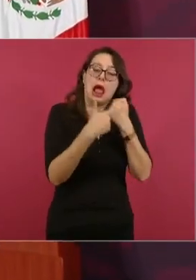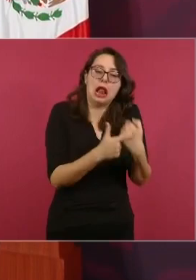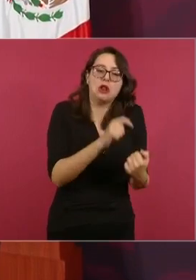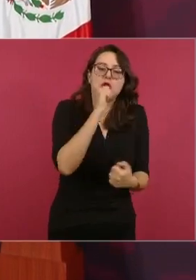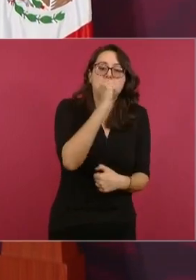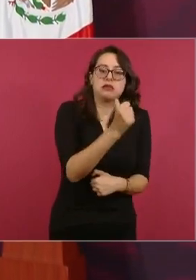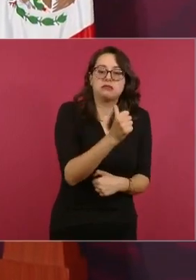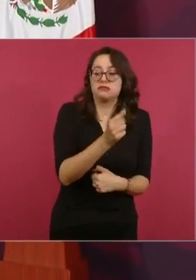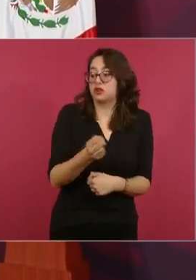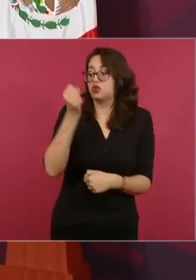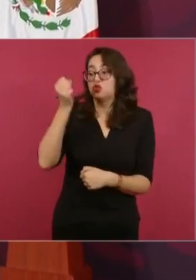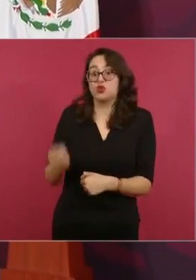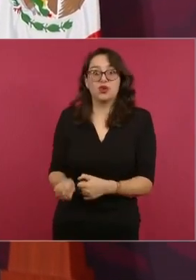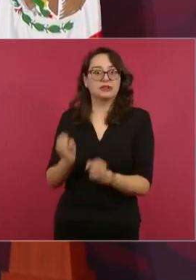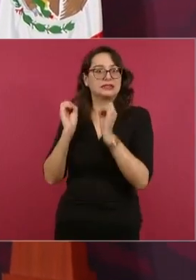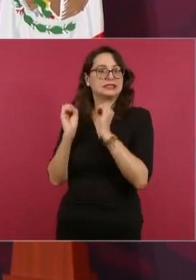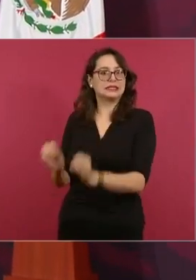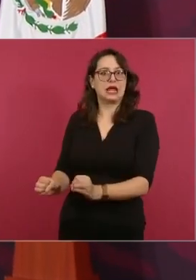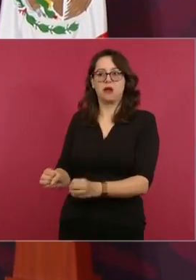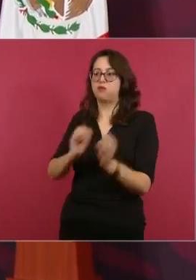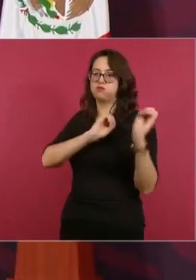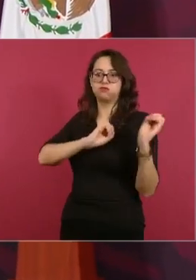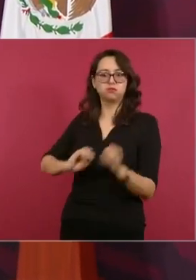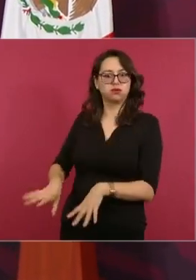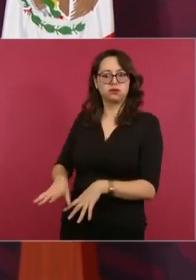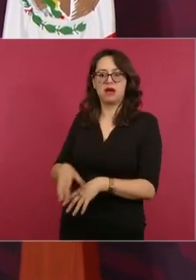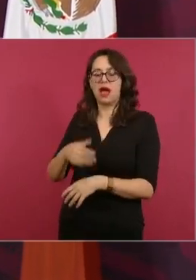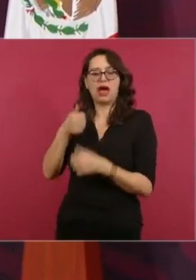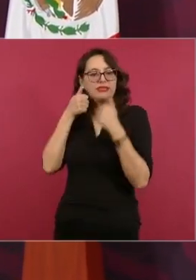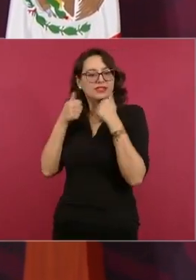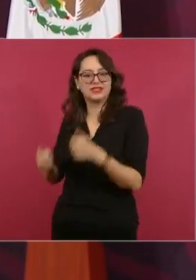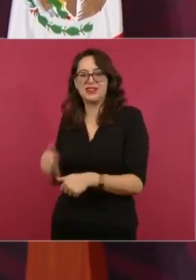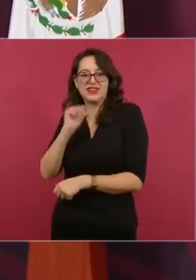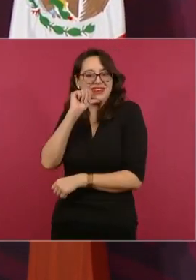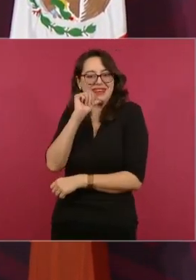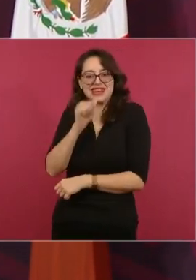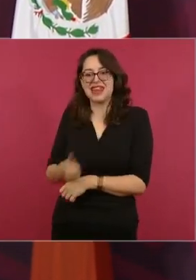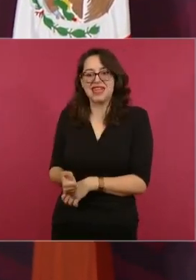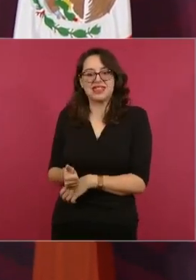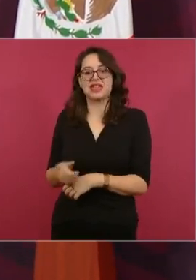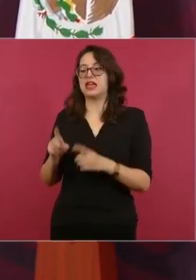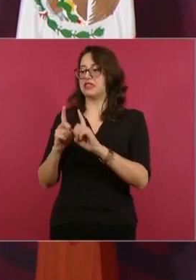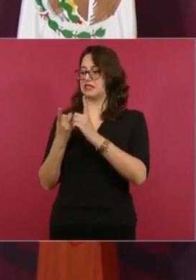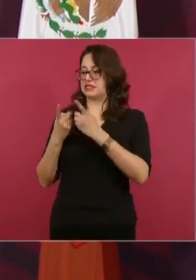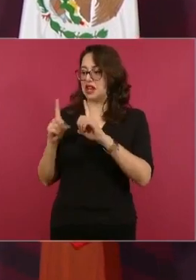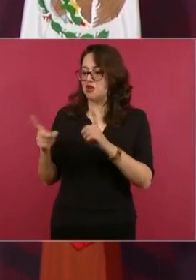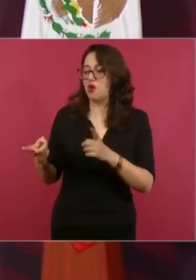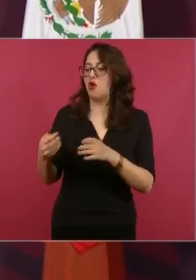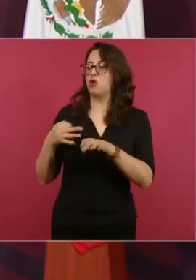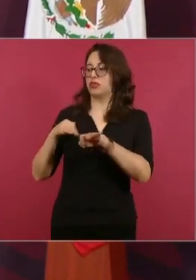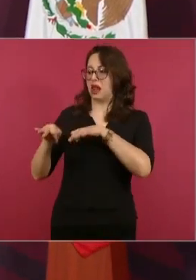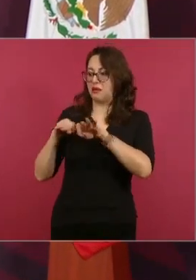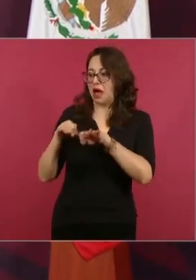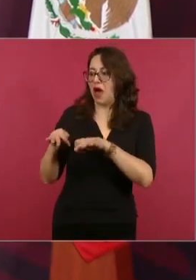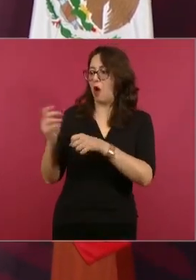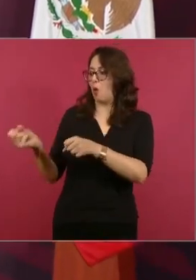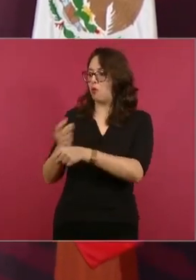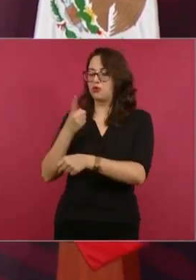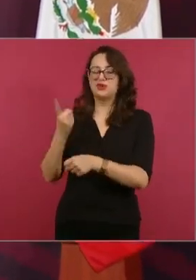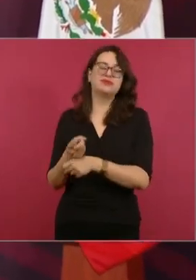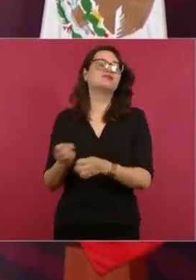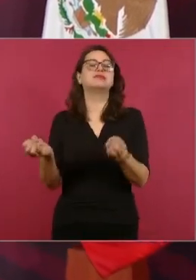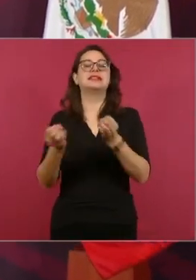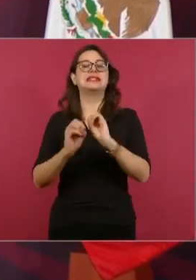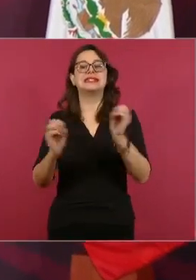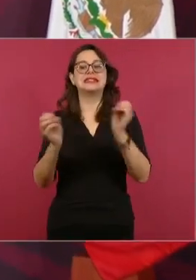se le abandonó. No solamente no había desarrollo y crecimiento, si vemos los datos de empleo, pues no había